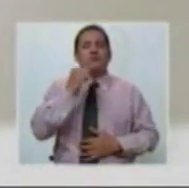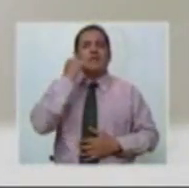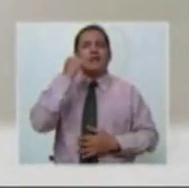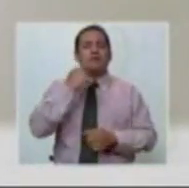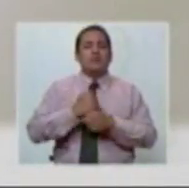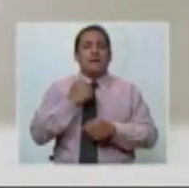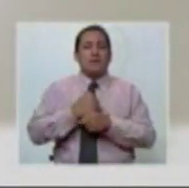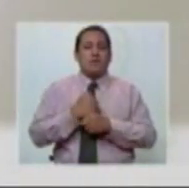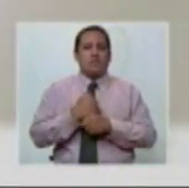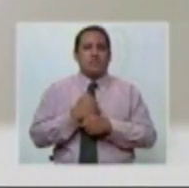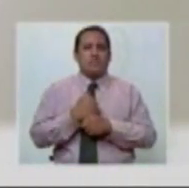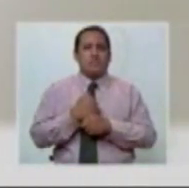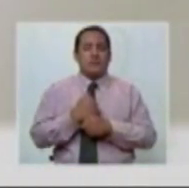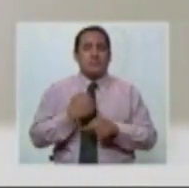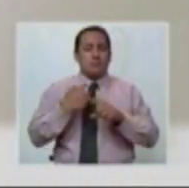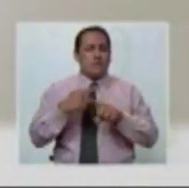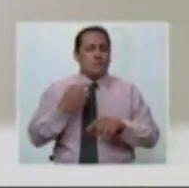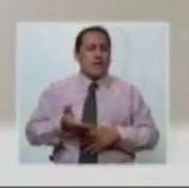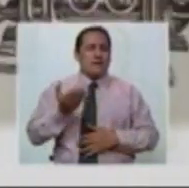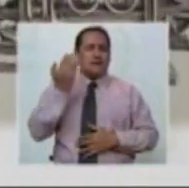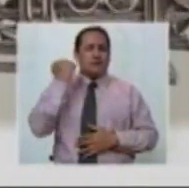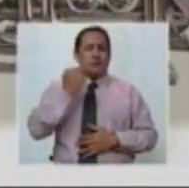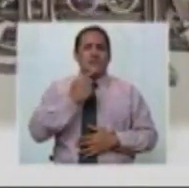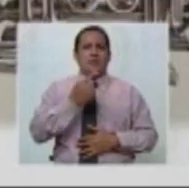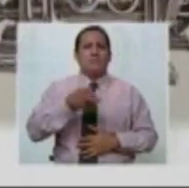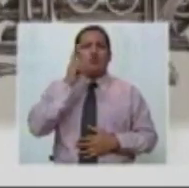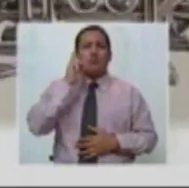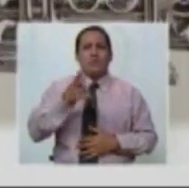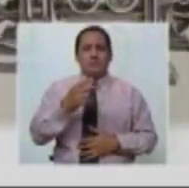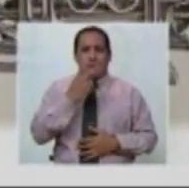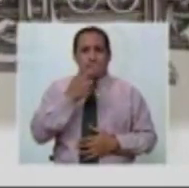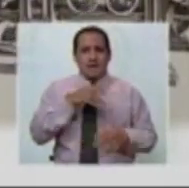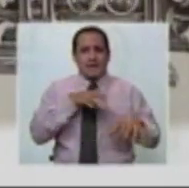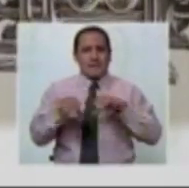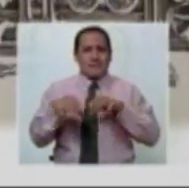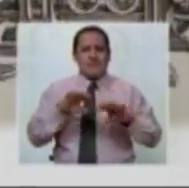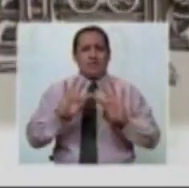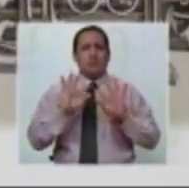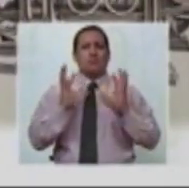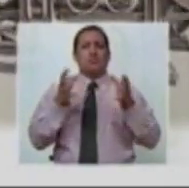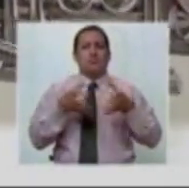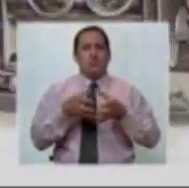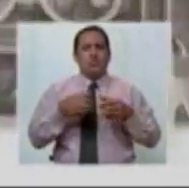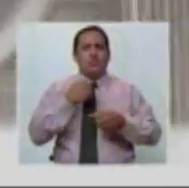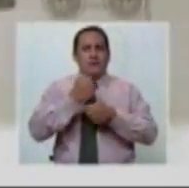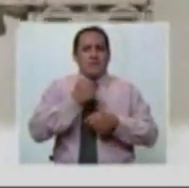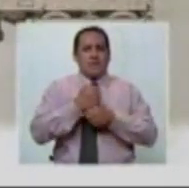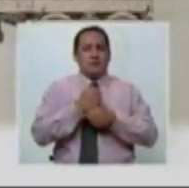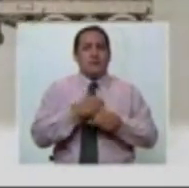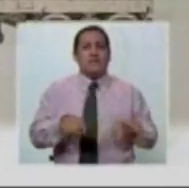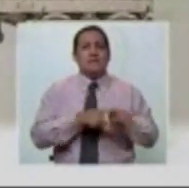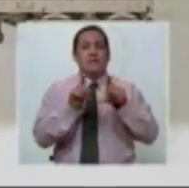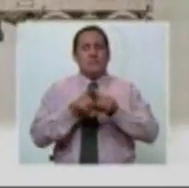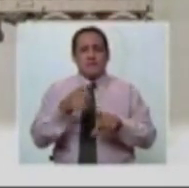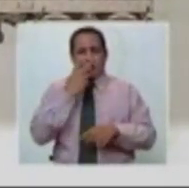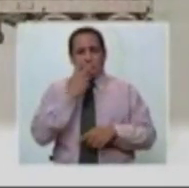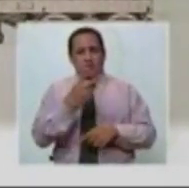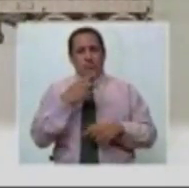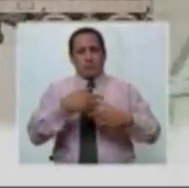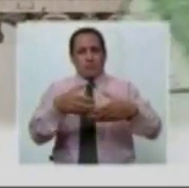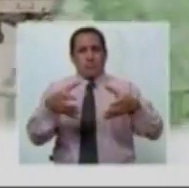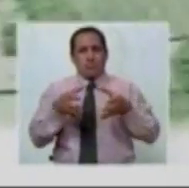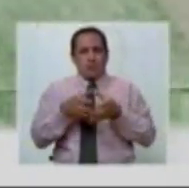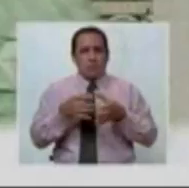derechos laborales. Para ese entonces estaba prohibido que se realizaran asociaciones de trabajadores y hasta se